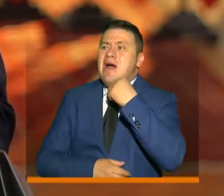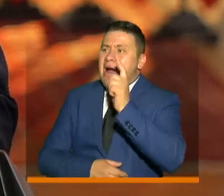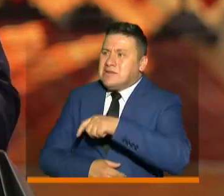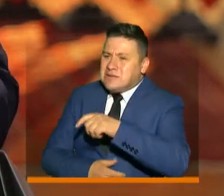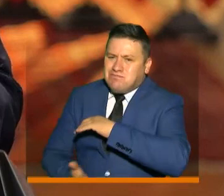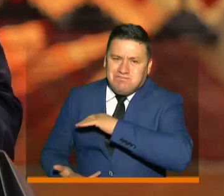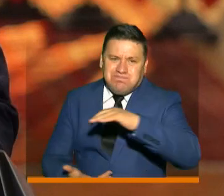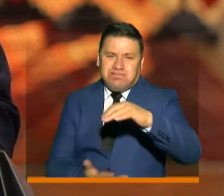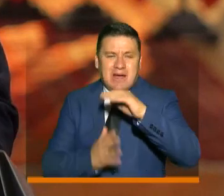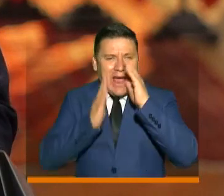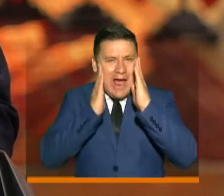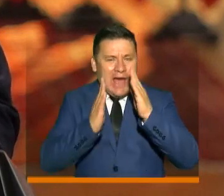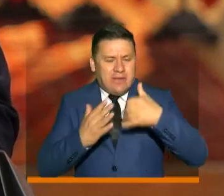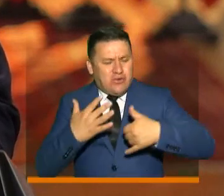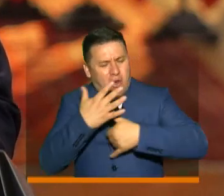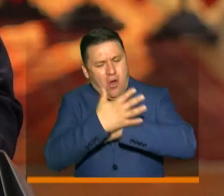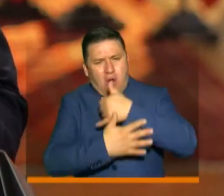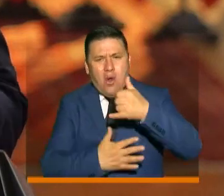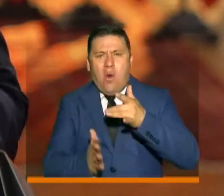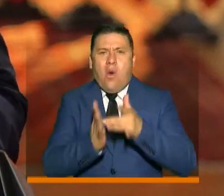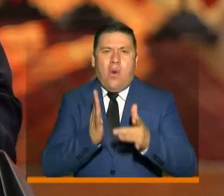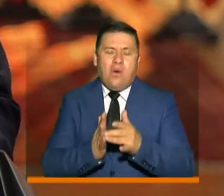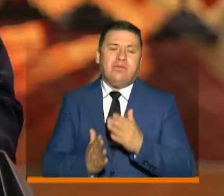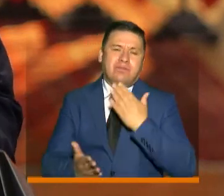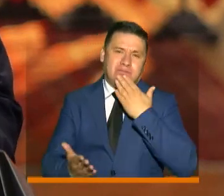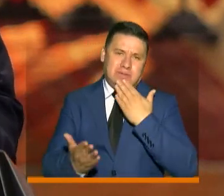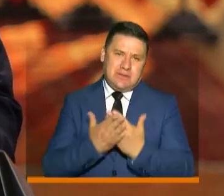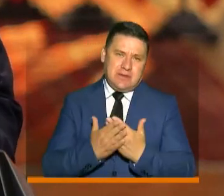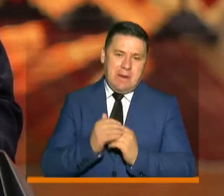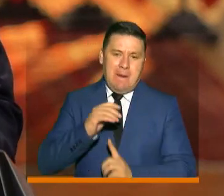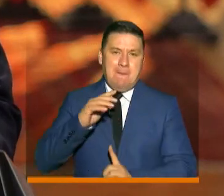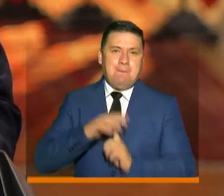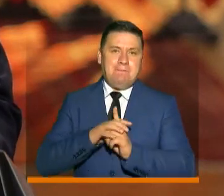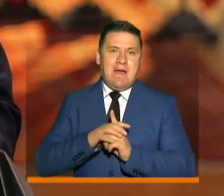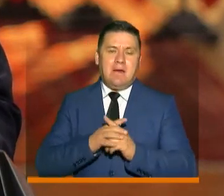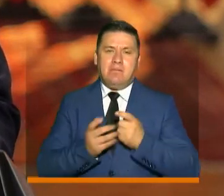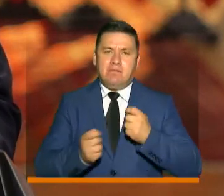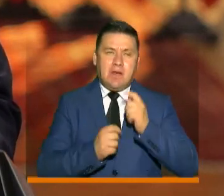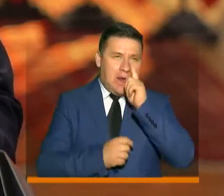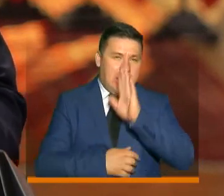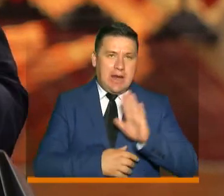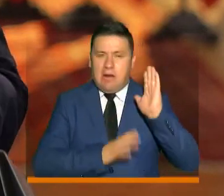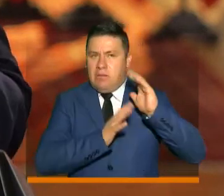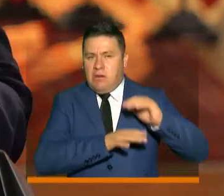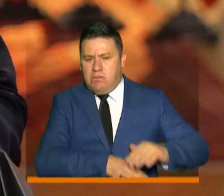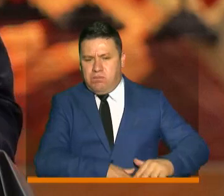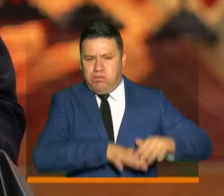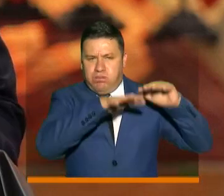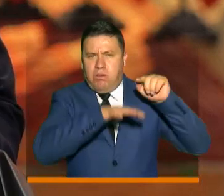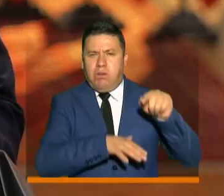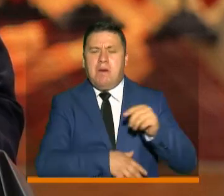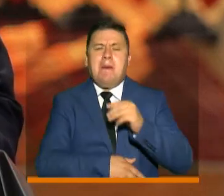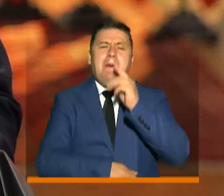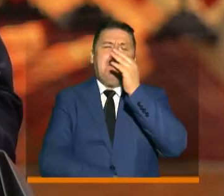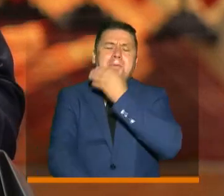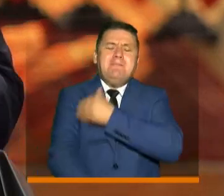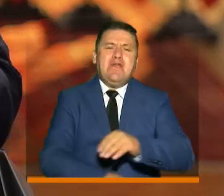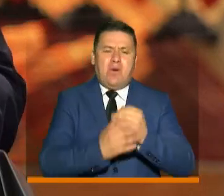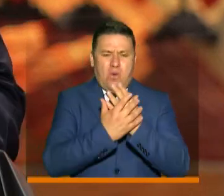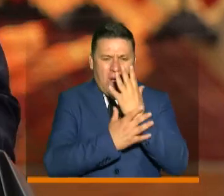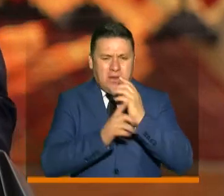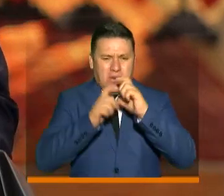para la atención de la emergencia gracias a la creación de la reserva estratégica nacional que cuenta con millones de piezas